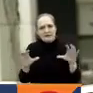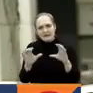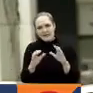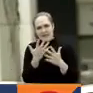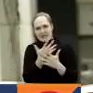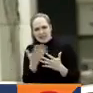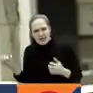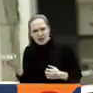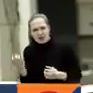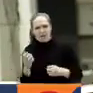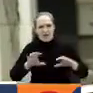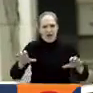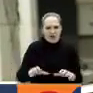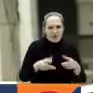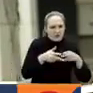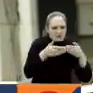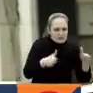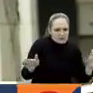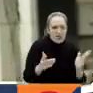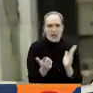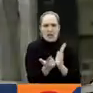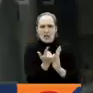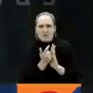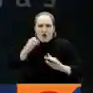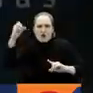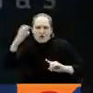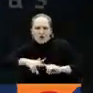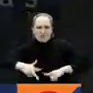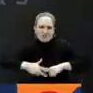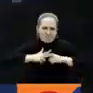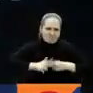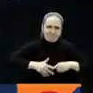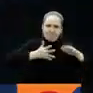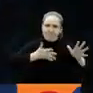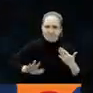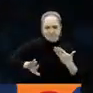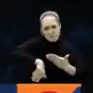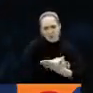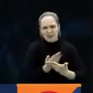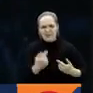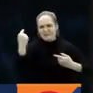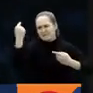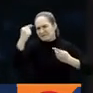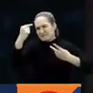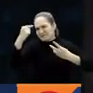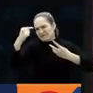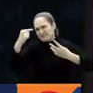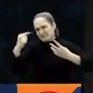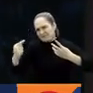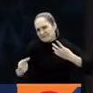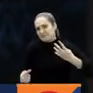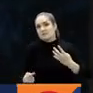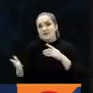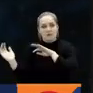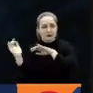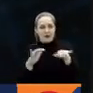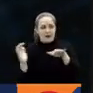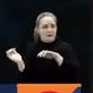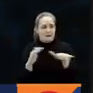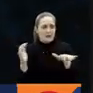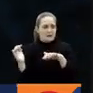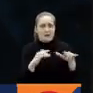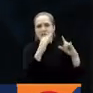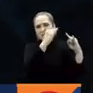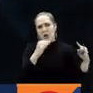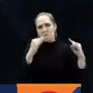actos particulares como lanzamientos de libros, foros, lectura de poesía. Más de 100.000 caleños ya han pasado por todas estas carpas